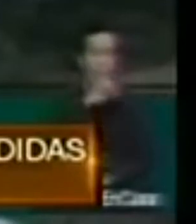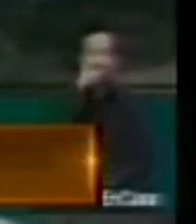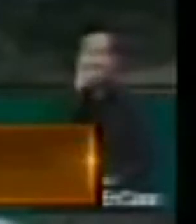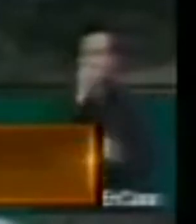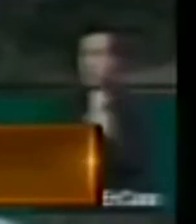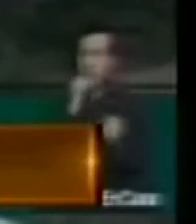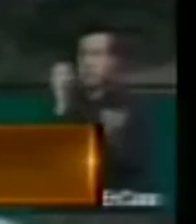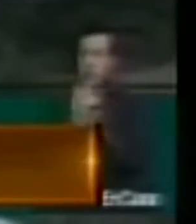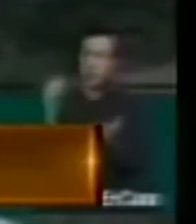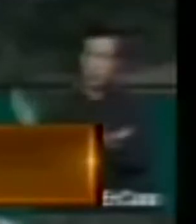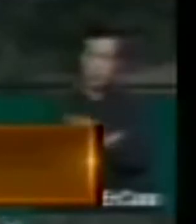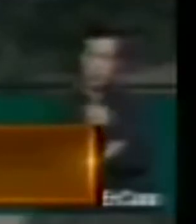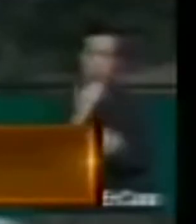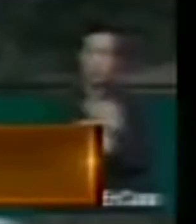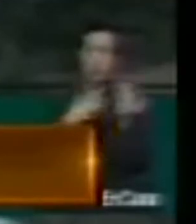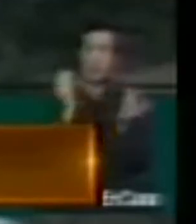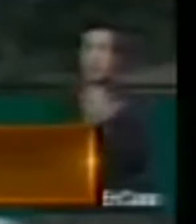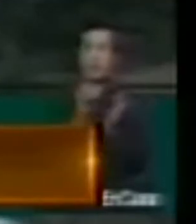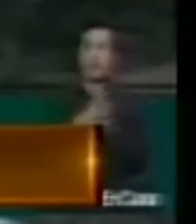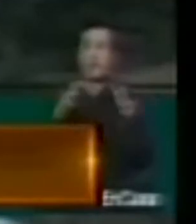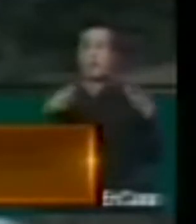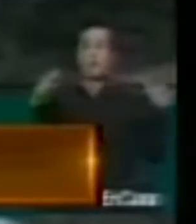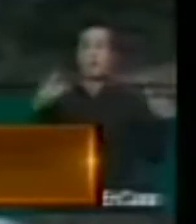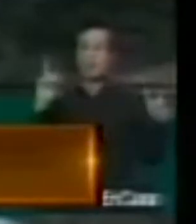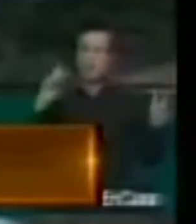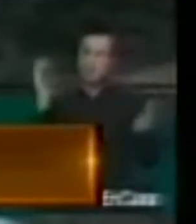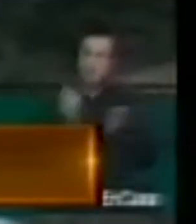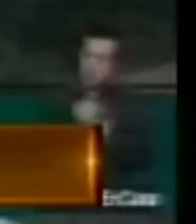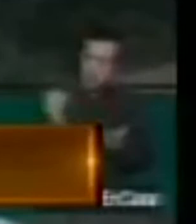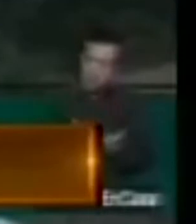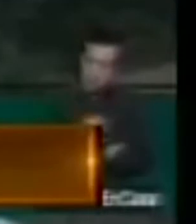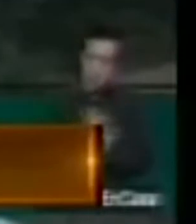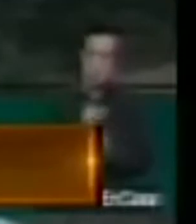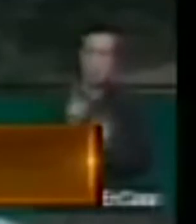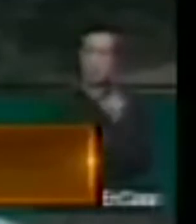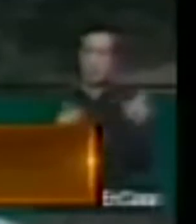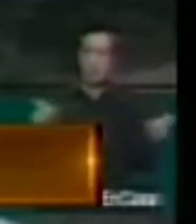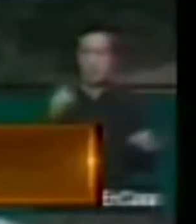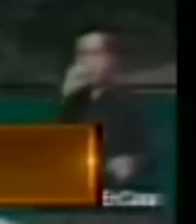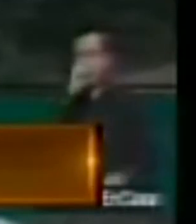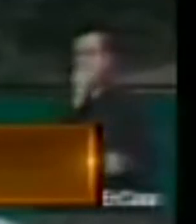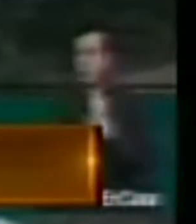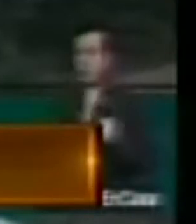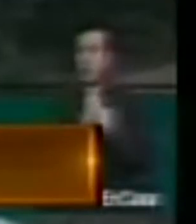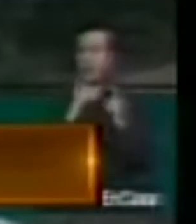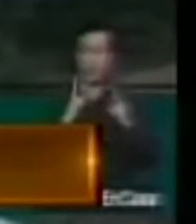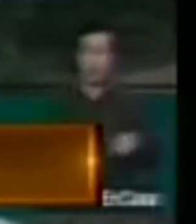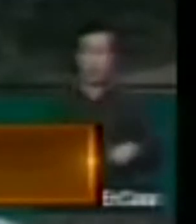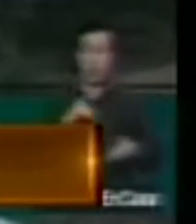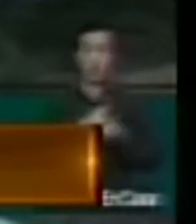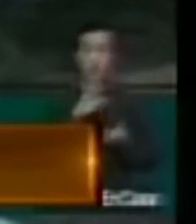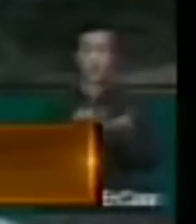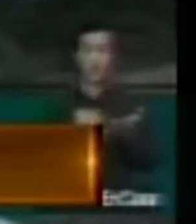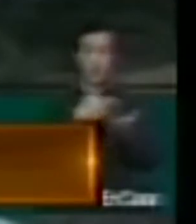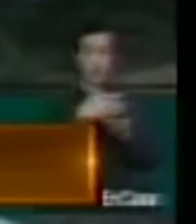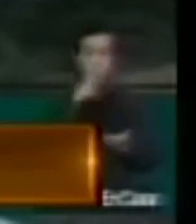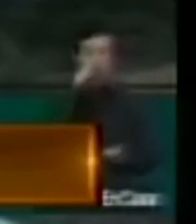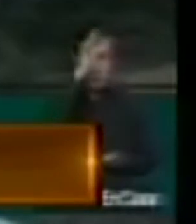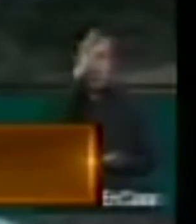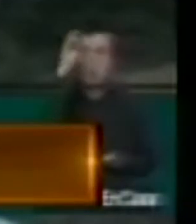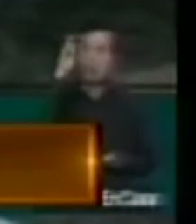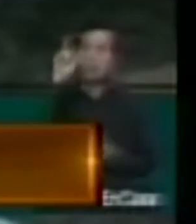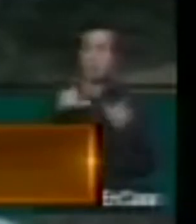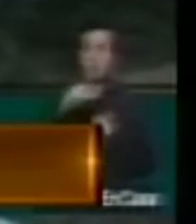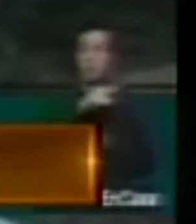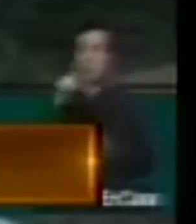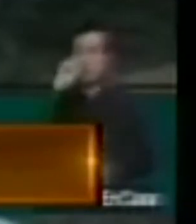basura, porque si no vamos a tener otra crisis sanitaria. Necesitamos que las personas que trabajan en el sistema de salud lleguen a los hospitales. Necesitamos